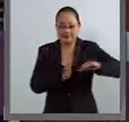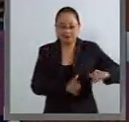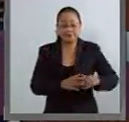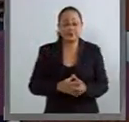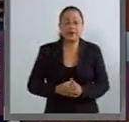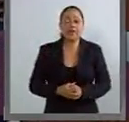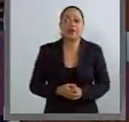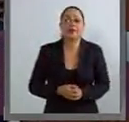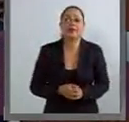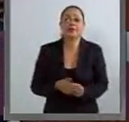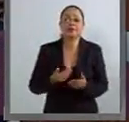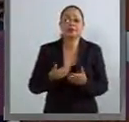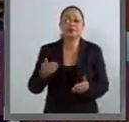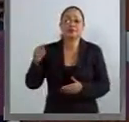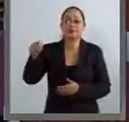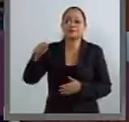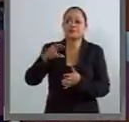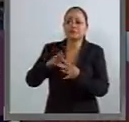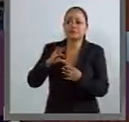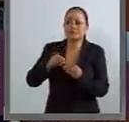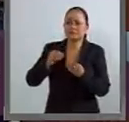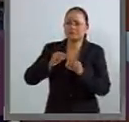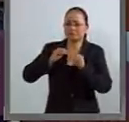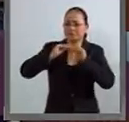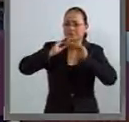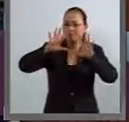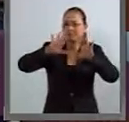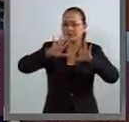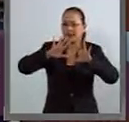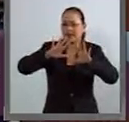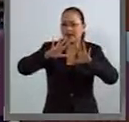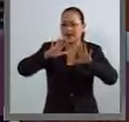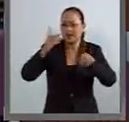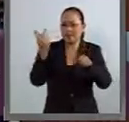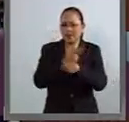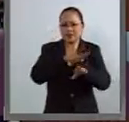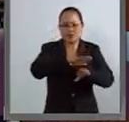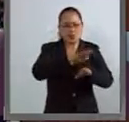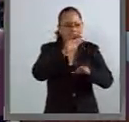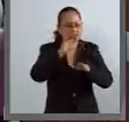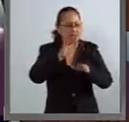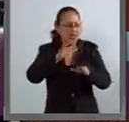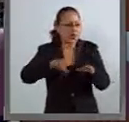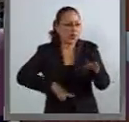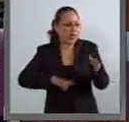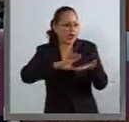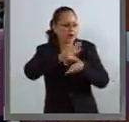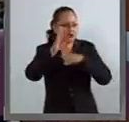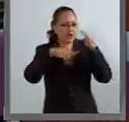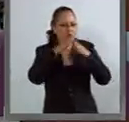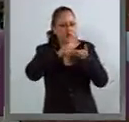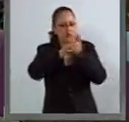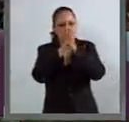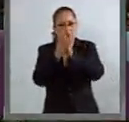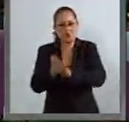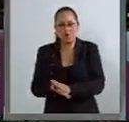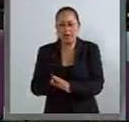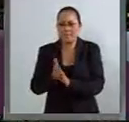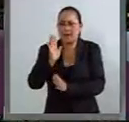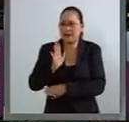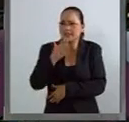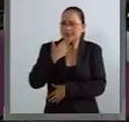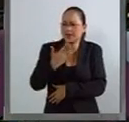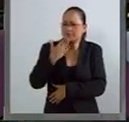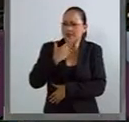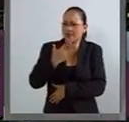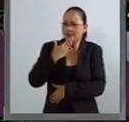referido, pero por ejemplo, cuando él presenta todo el panorama de la evolución de las democracias en el mundo, parece que pues la cosa va bien, cada vez